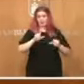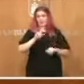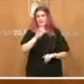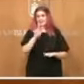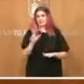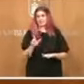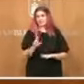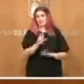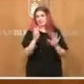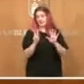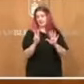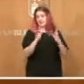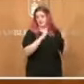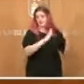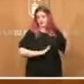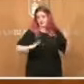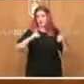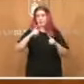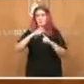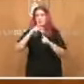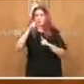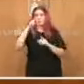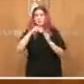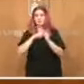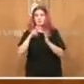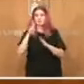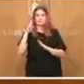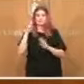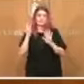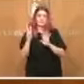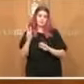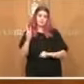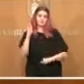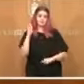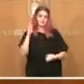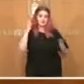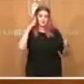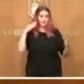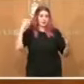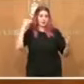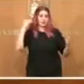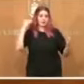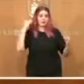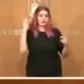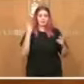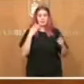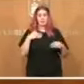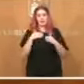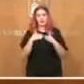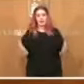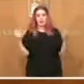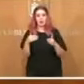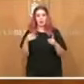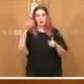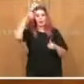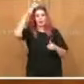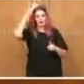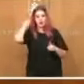y mayo del 2007, cuando Esperanza Aguirre, Ignacio González y Alberto Ruiz Gallardón acuden a la inauguración del